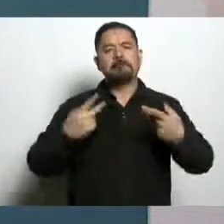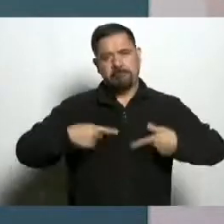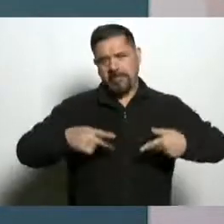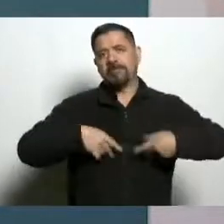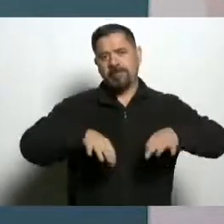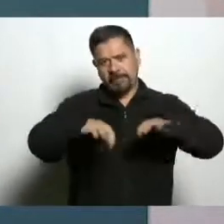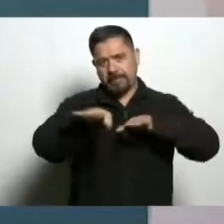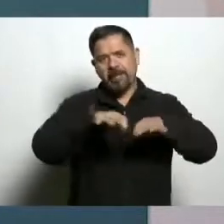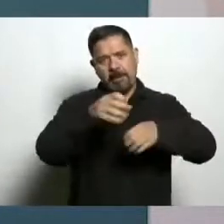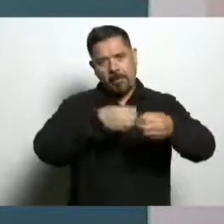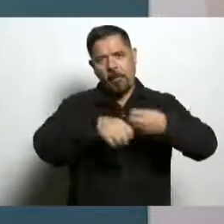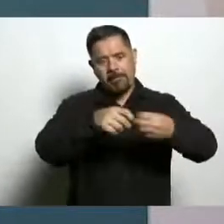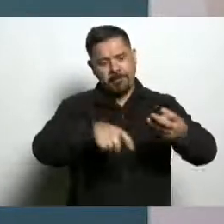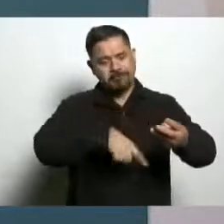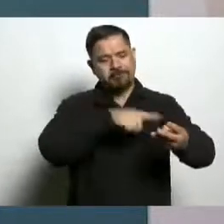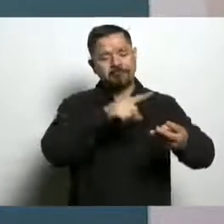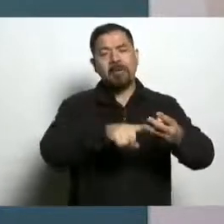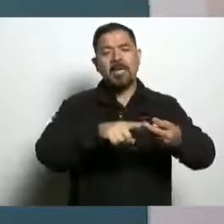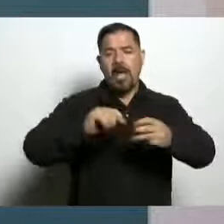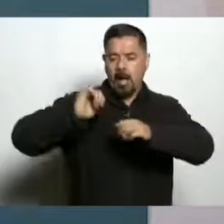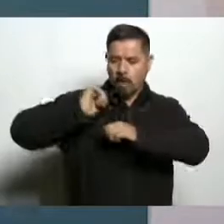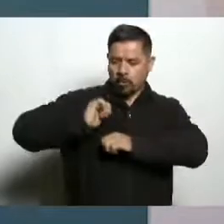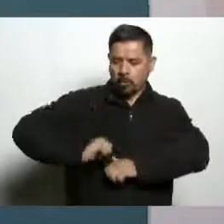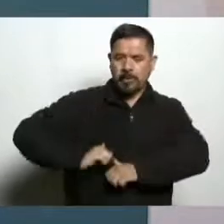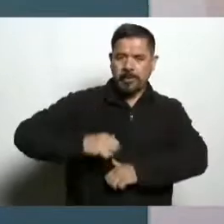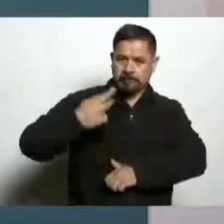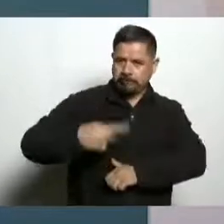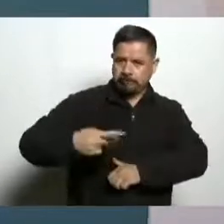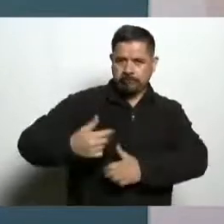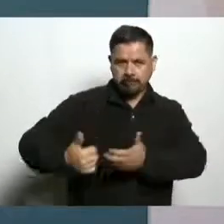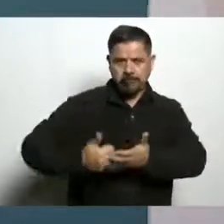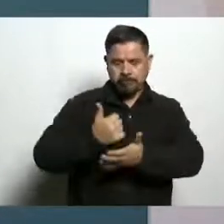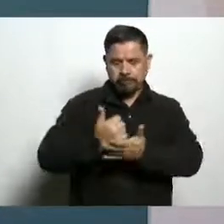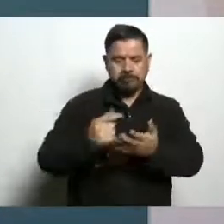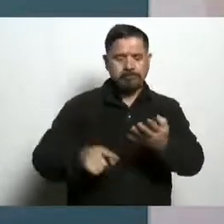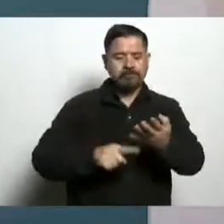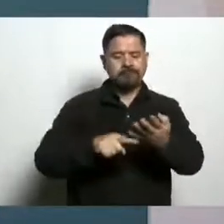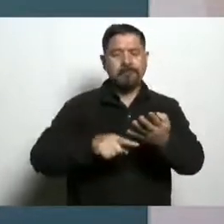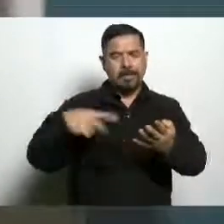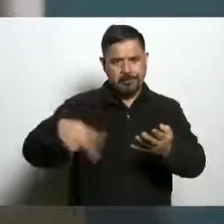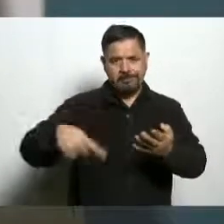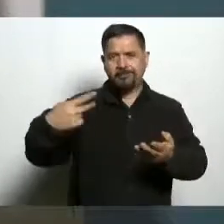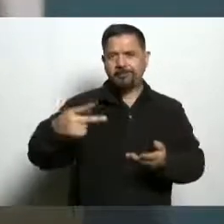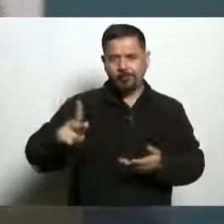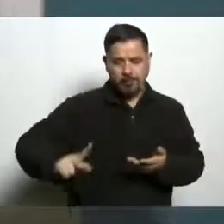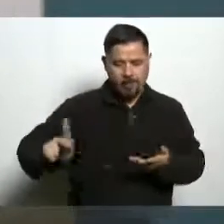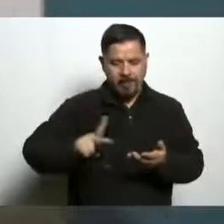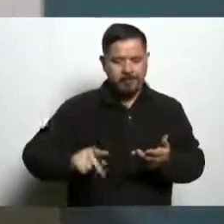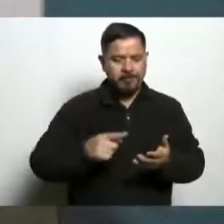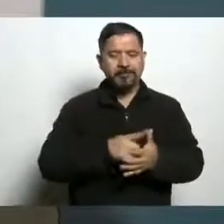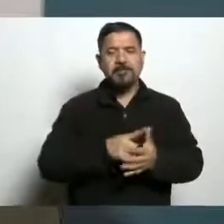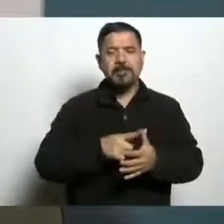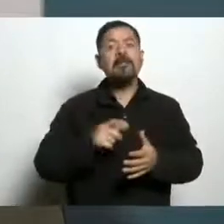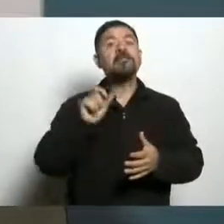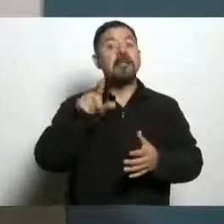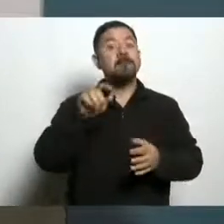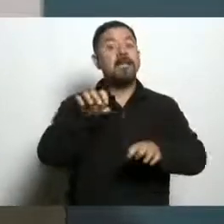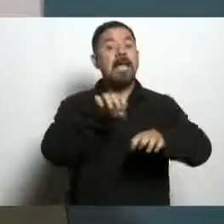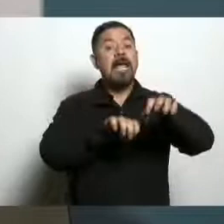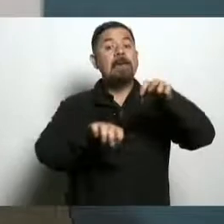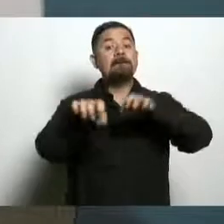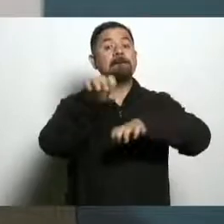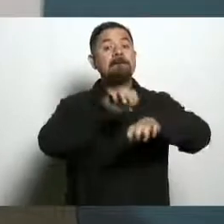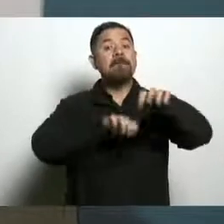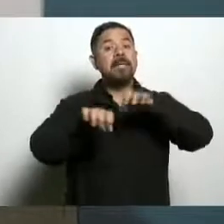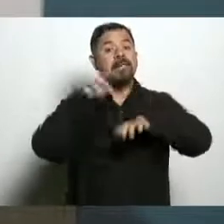obreros, de las autoridades locales, del pueblo y de la empresa